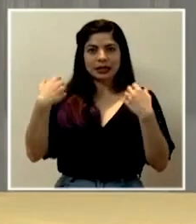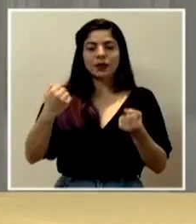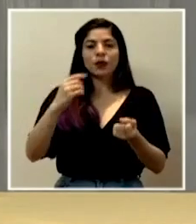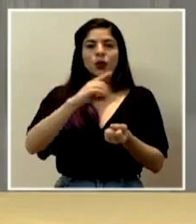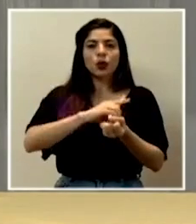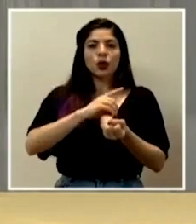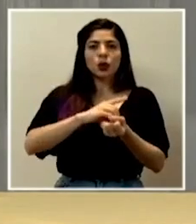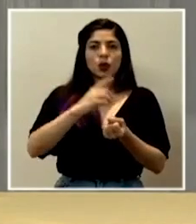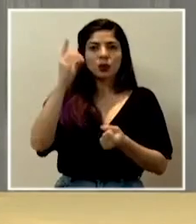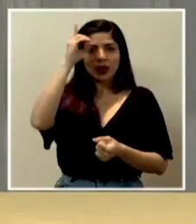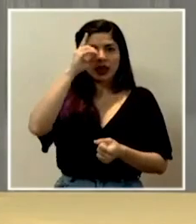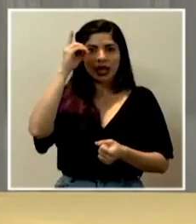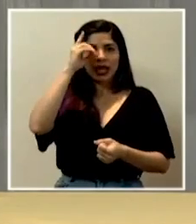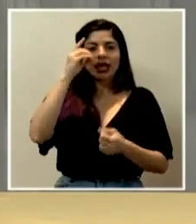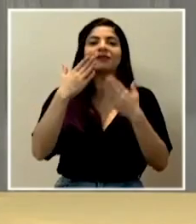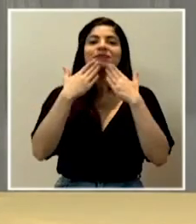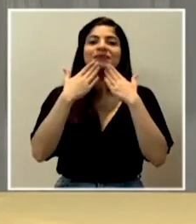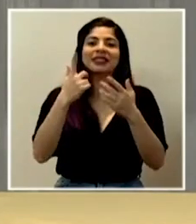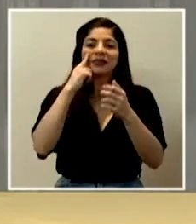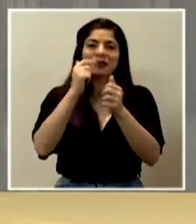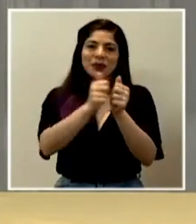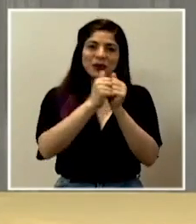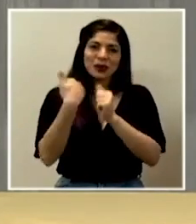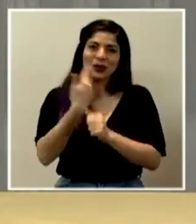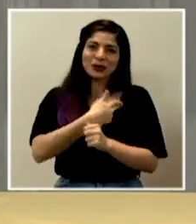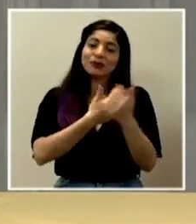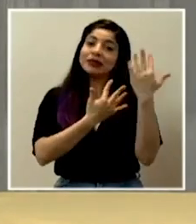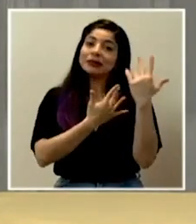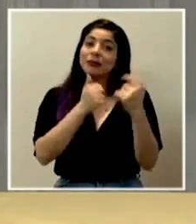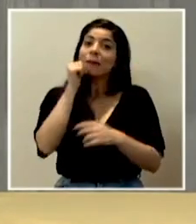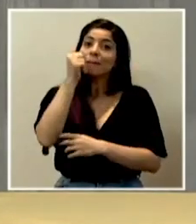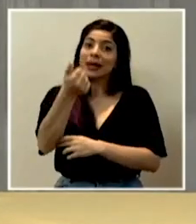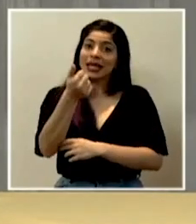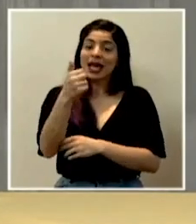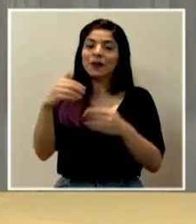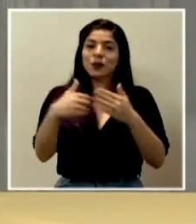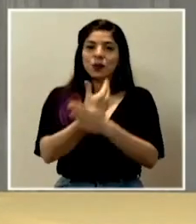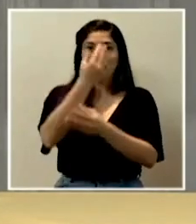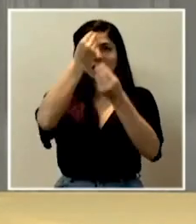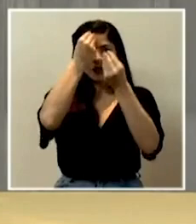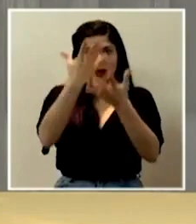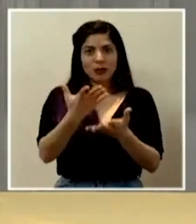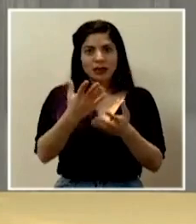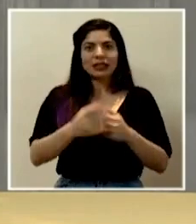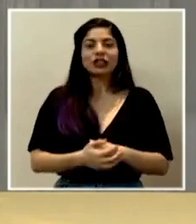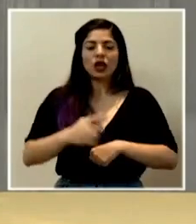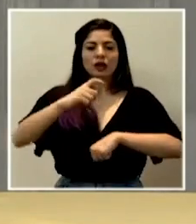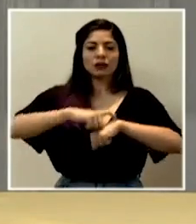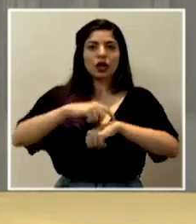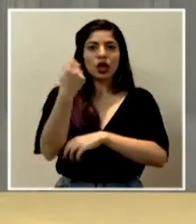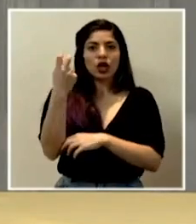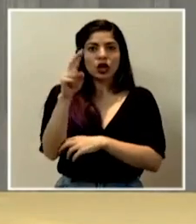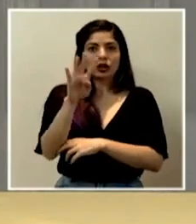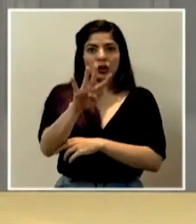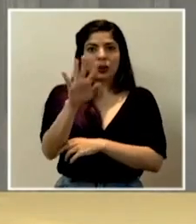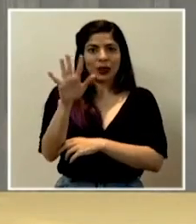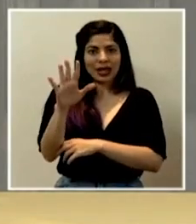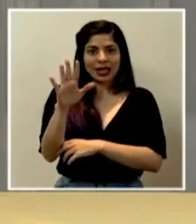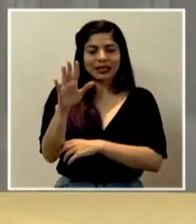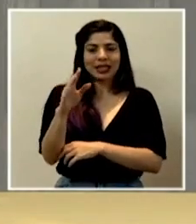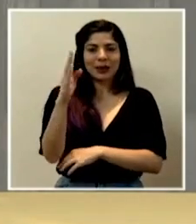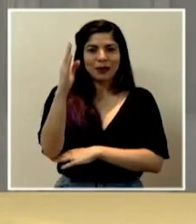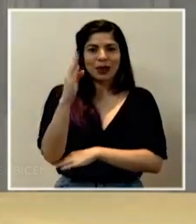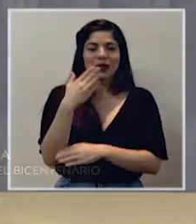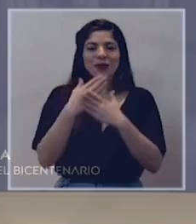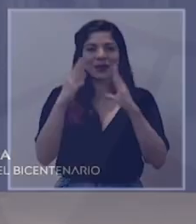doctor Daniel Salas. Gracias por acompañarnos. Los esperamos mañana con una nueva actualización al ser las 12 y 45 pm.